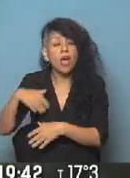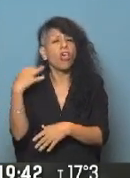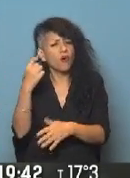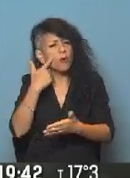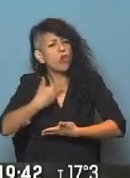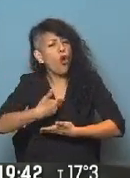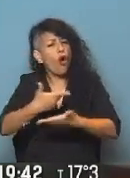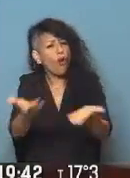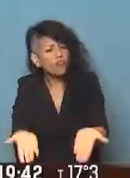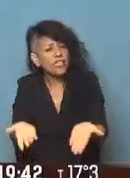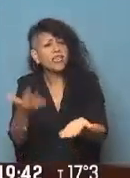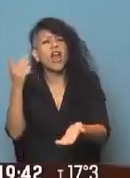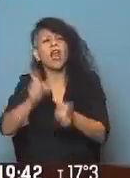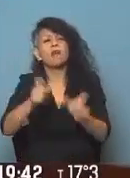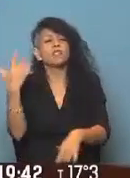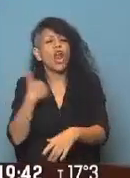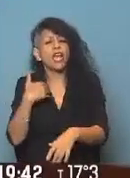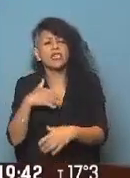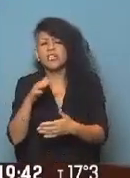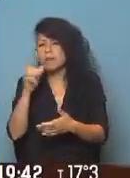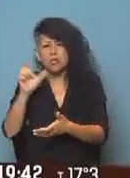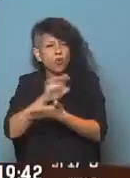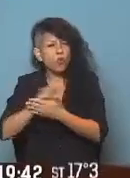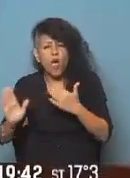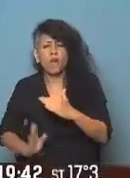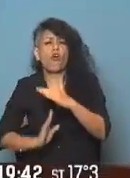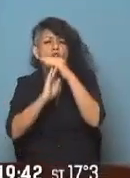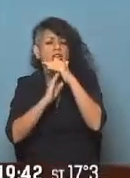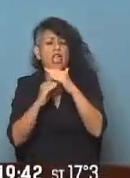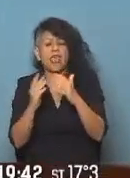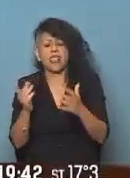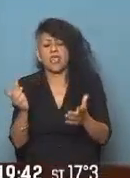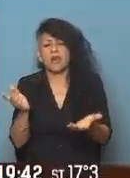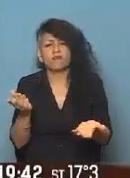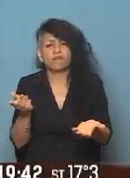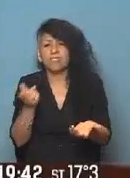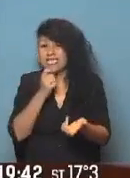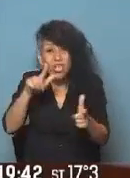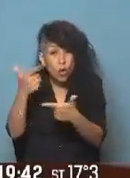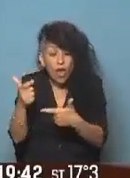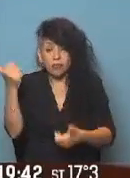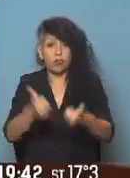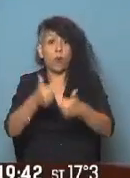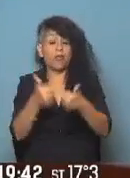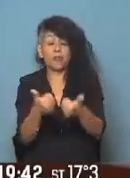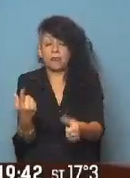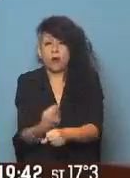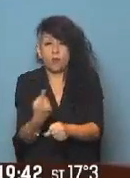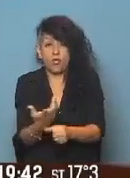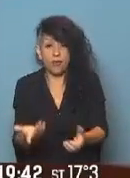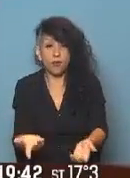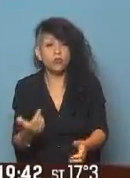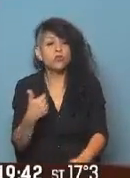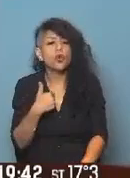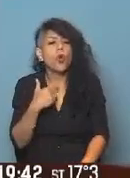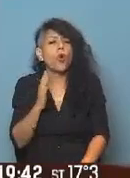una perspectiva de futuro, con nuevos liderazgos, con nuevos protagonistas, no veo que seamos muy competitivos. Yo